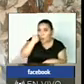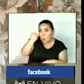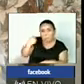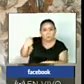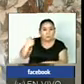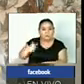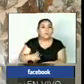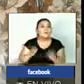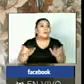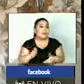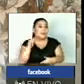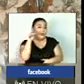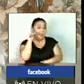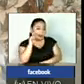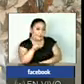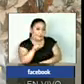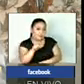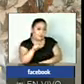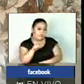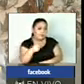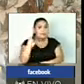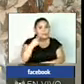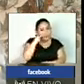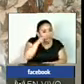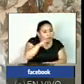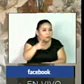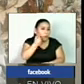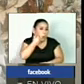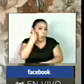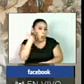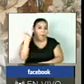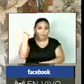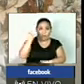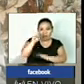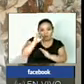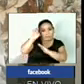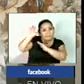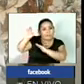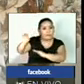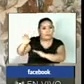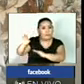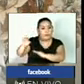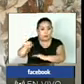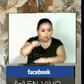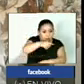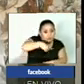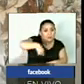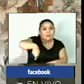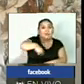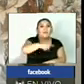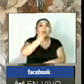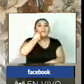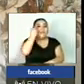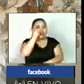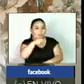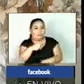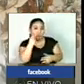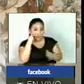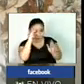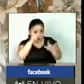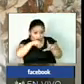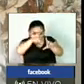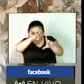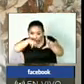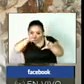en el cual no parecen respetar estas reyes y ellos son los más afectados en este momento si pueden ver las